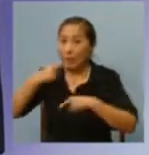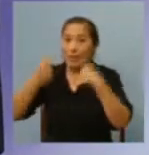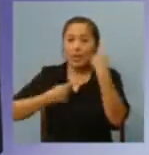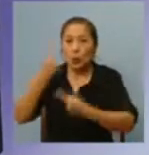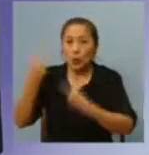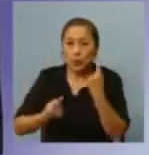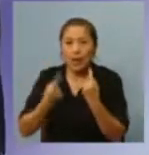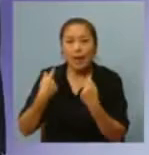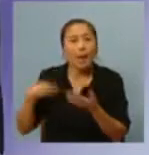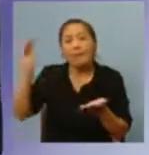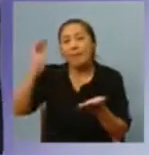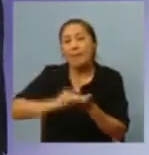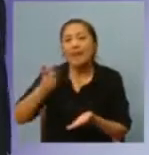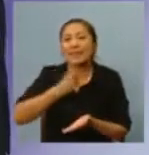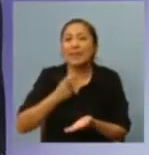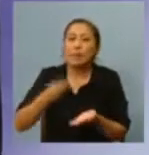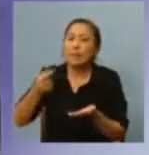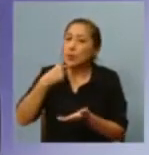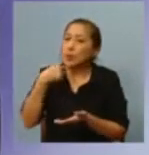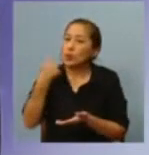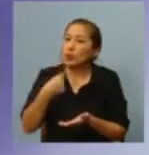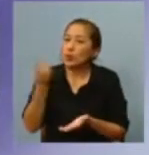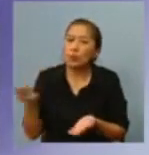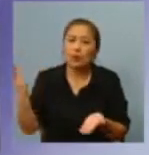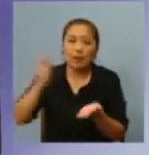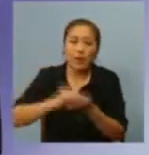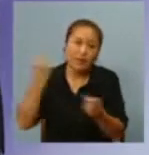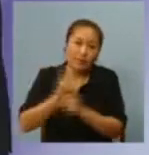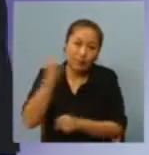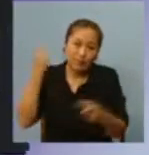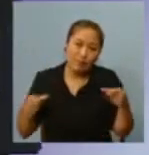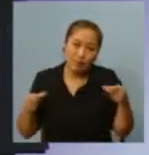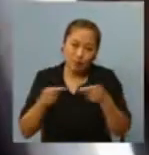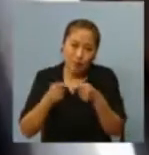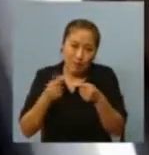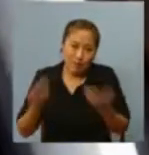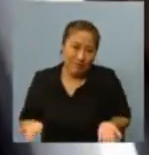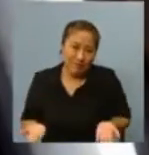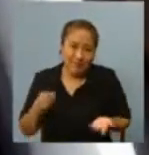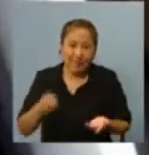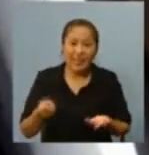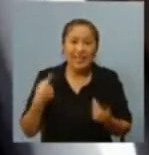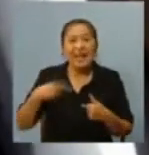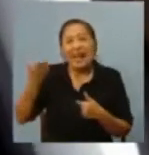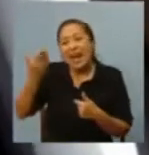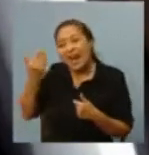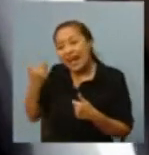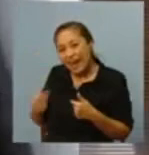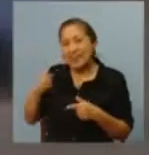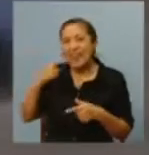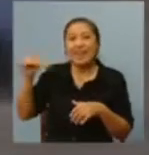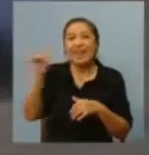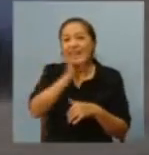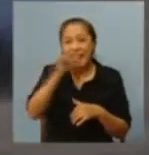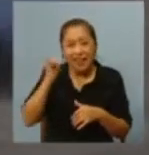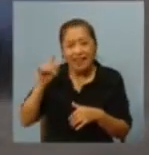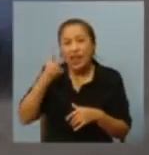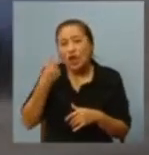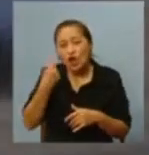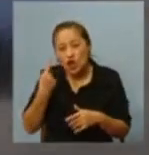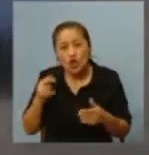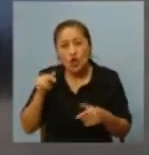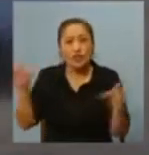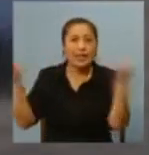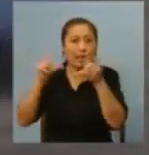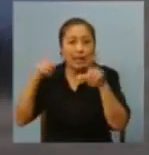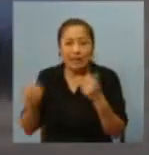ayer, pero se quedó con más ganas de preguntar. Era el primer programa. Uno, cuando hace un primer programa, por más que ya viene haciendo televisión desde hace mucho tiempo,